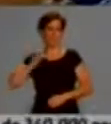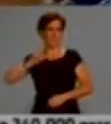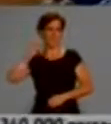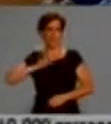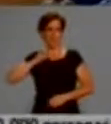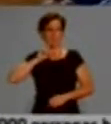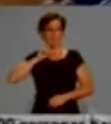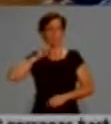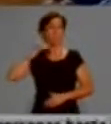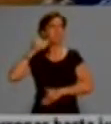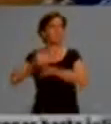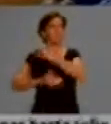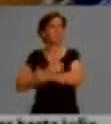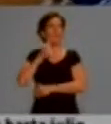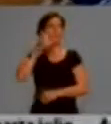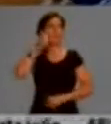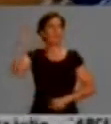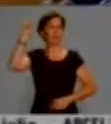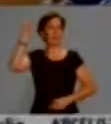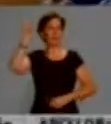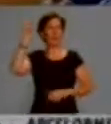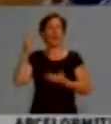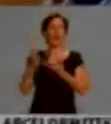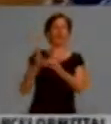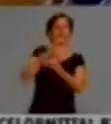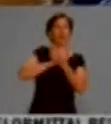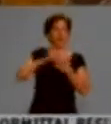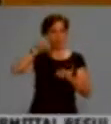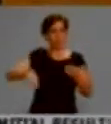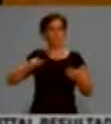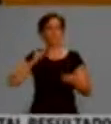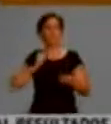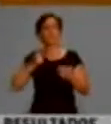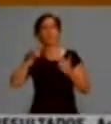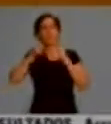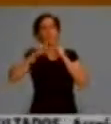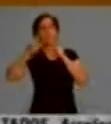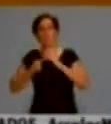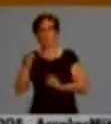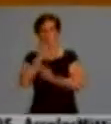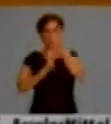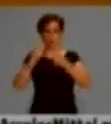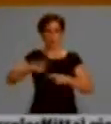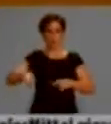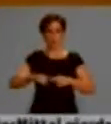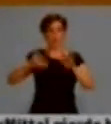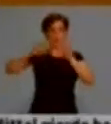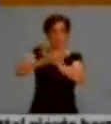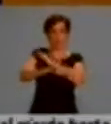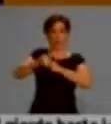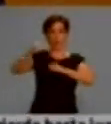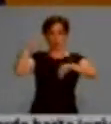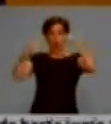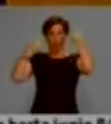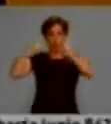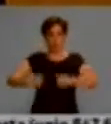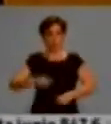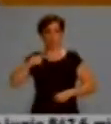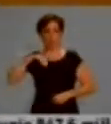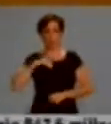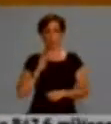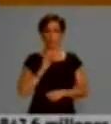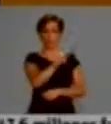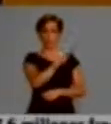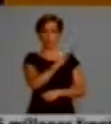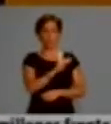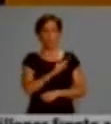matiz. Todo es falso, salvo algunas cosas. No tuvo más remedio que rectificarse a sí mismo, porque en tan